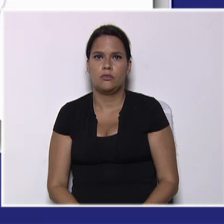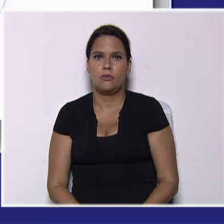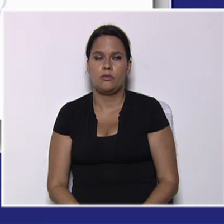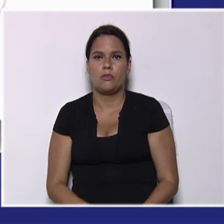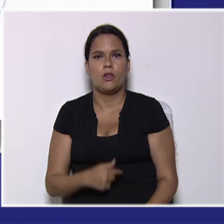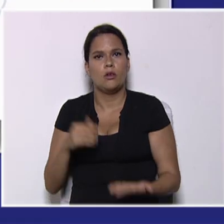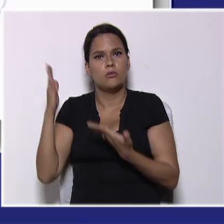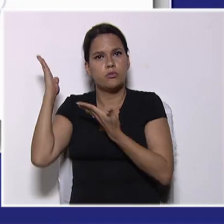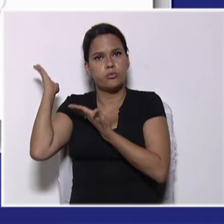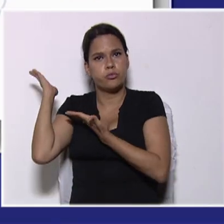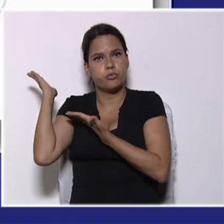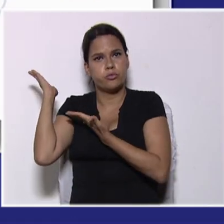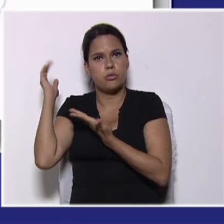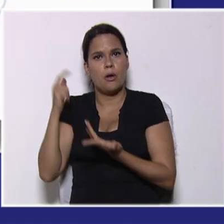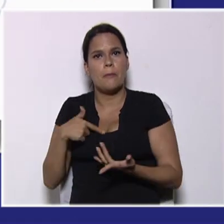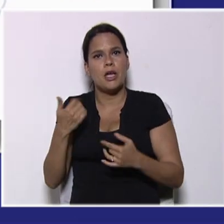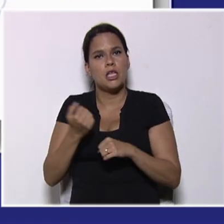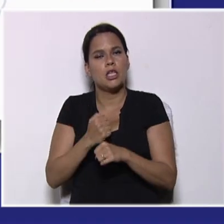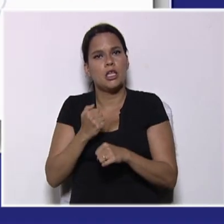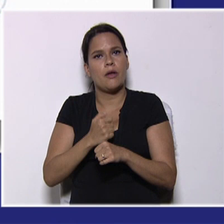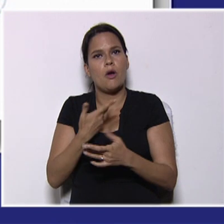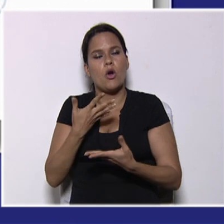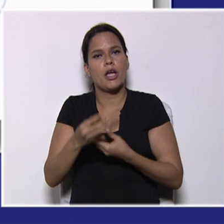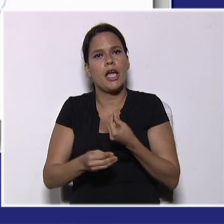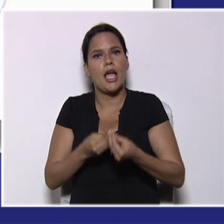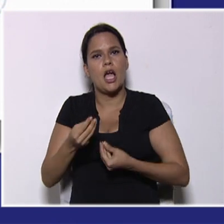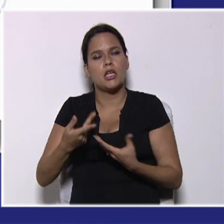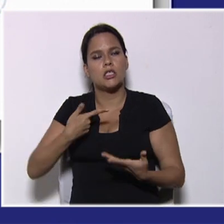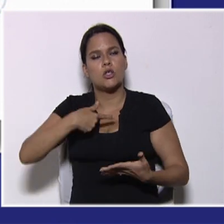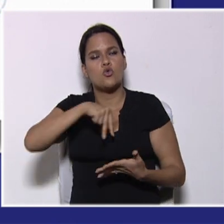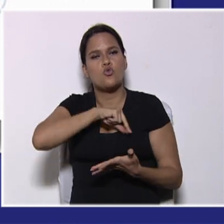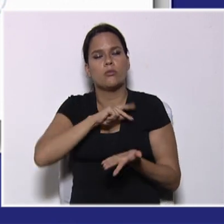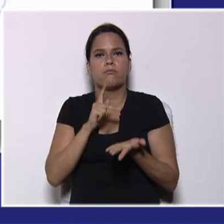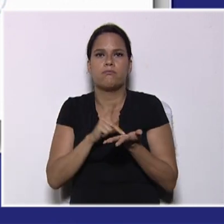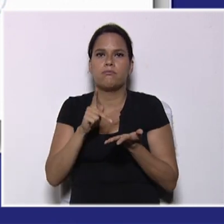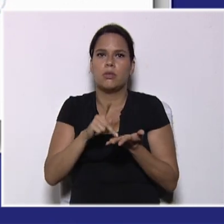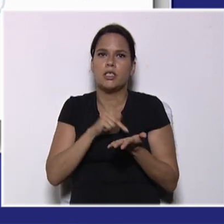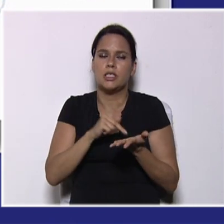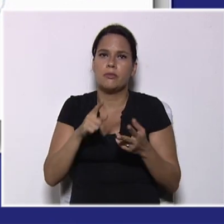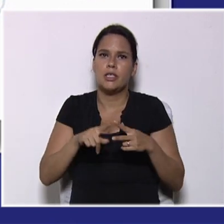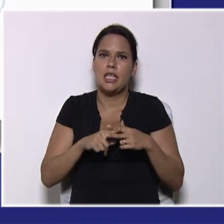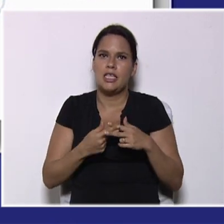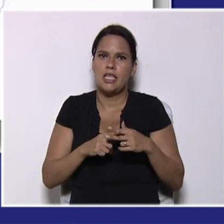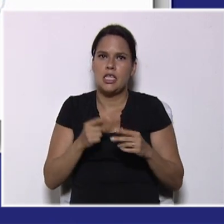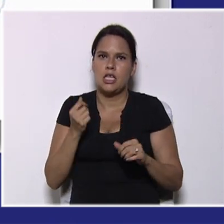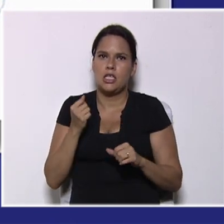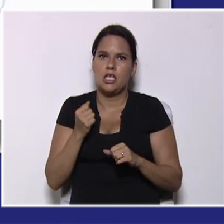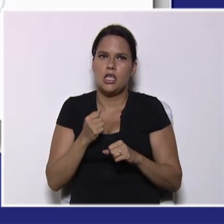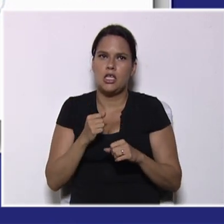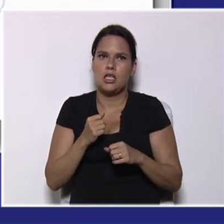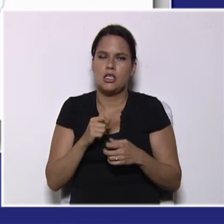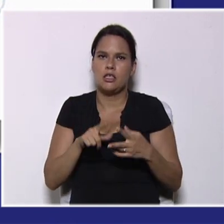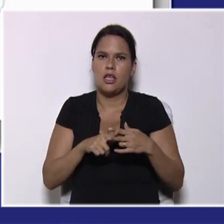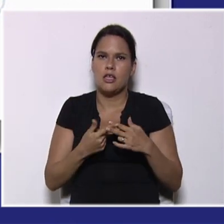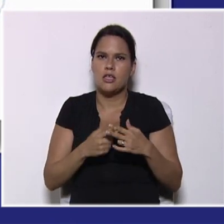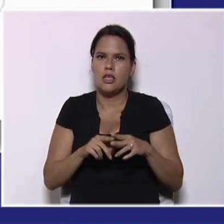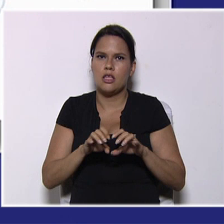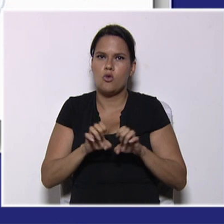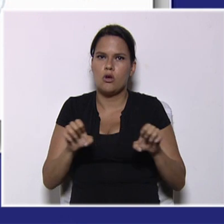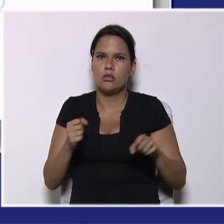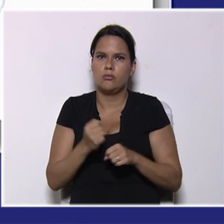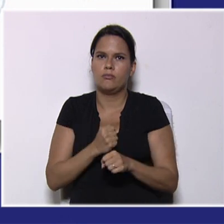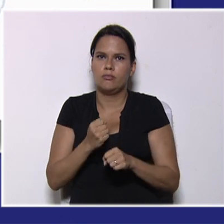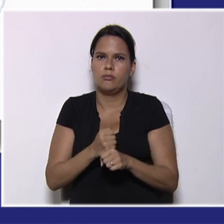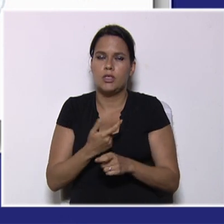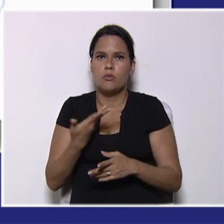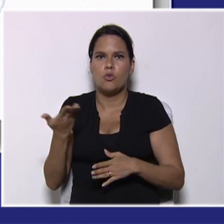Aquí le mostramos parte del trabajo que realizan nuestros participantes en el taller de educación laboral, que es importante que